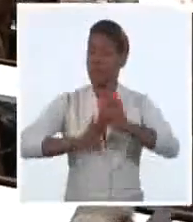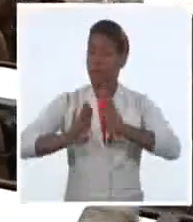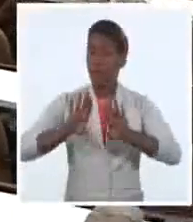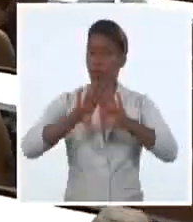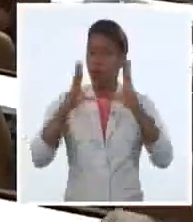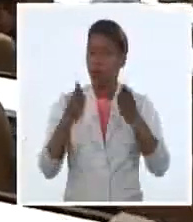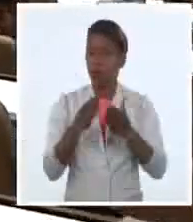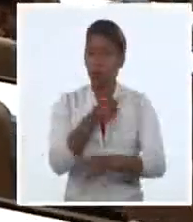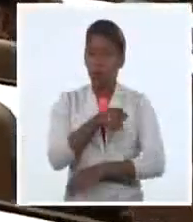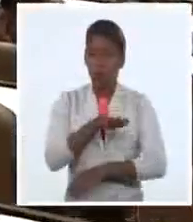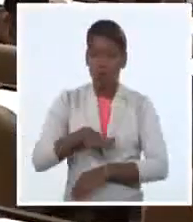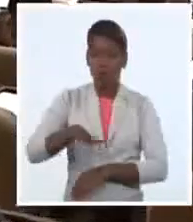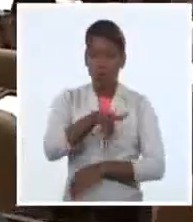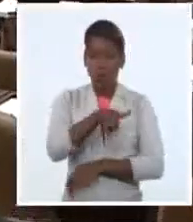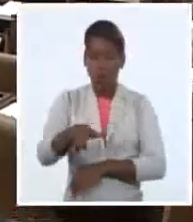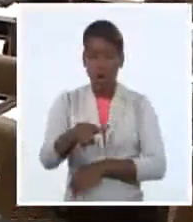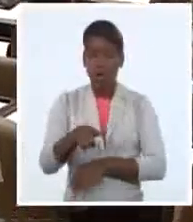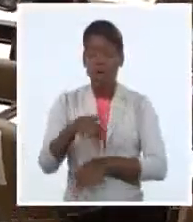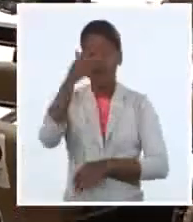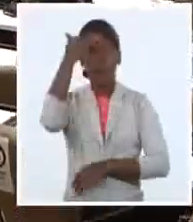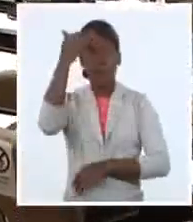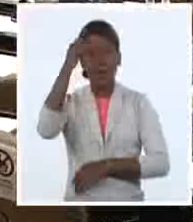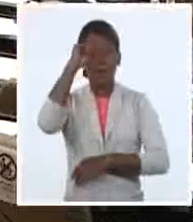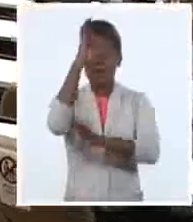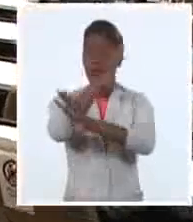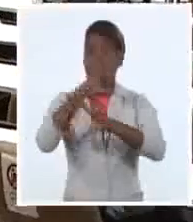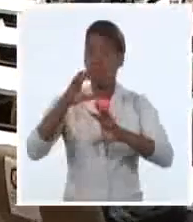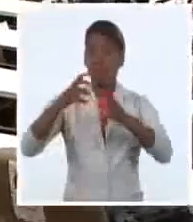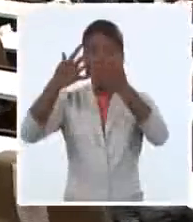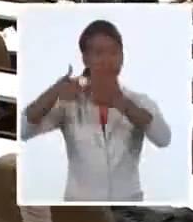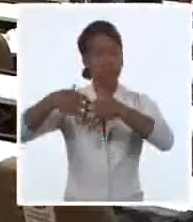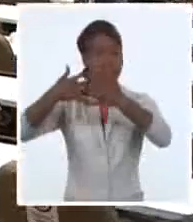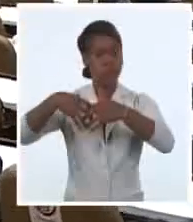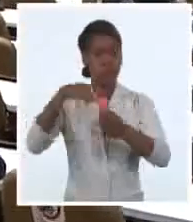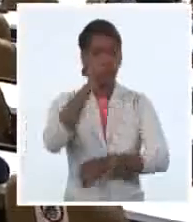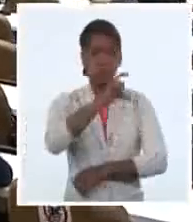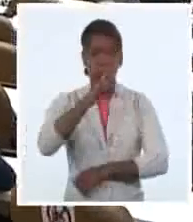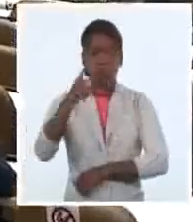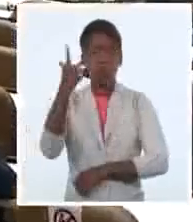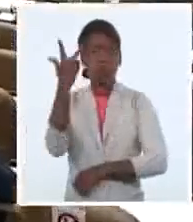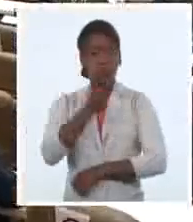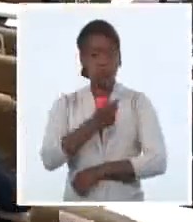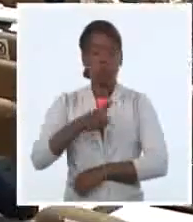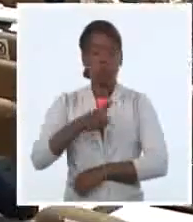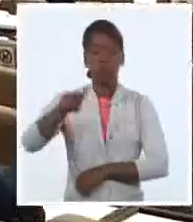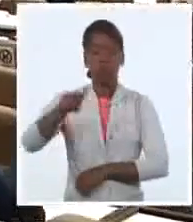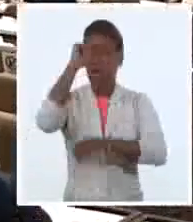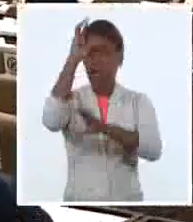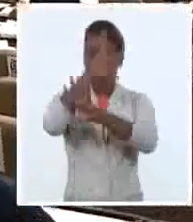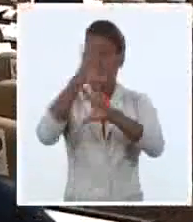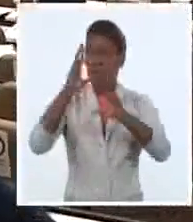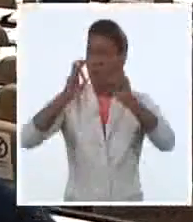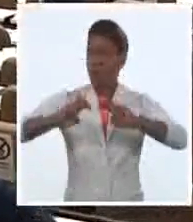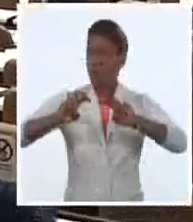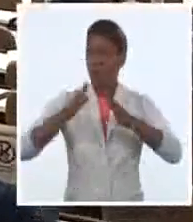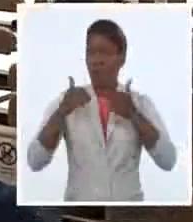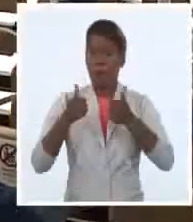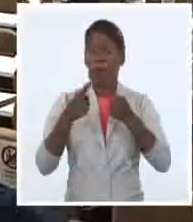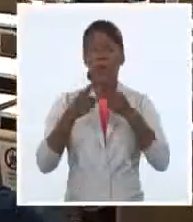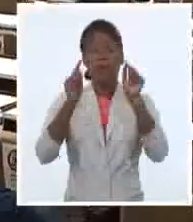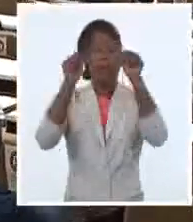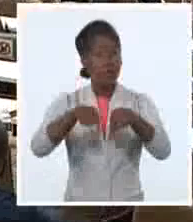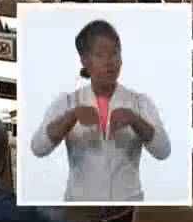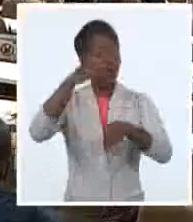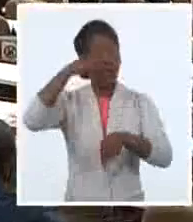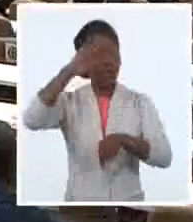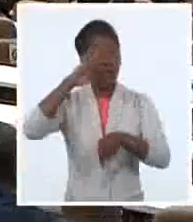y producción de vacunas, no ha podido escapar del golpe pandémico. Como se ha evaluado en las sesiones de esta